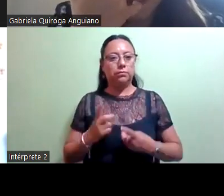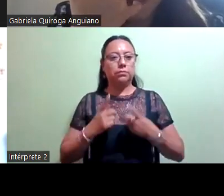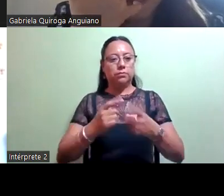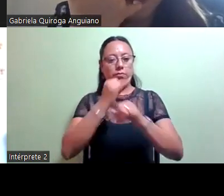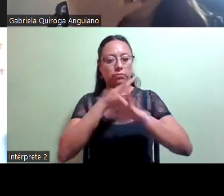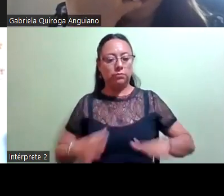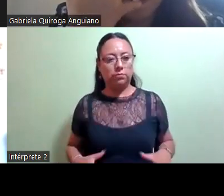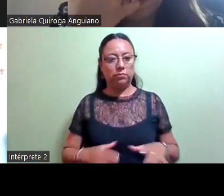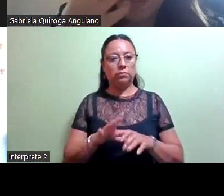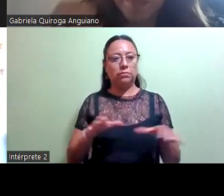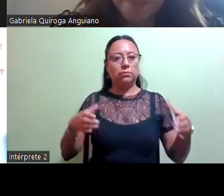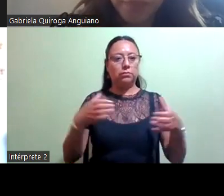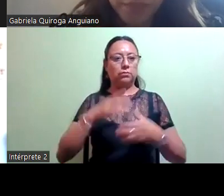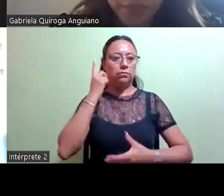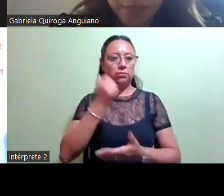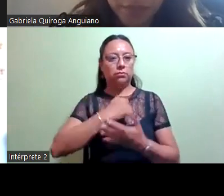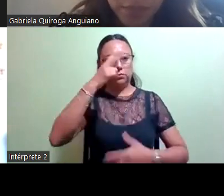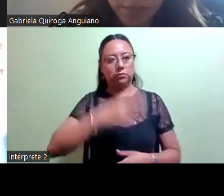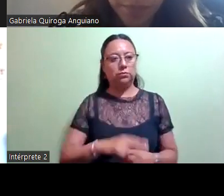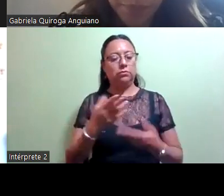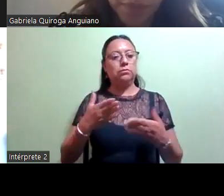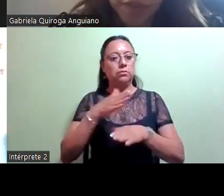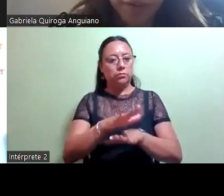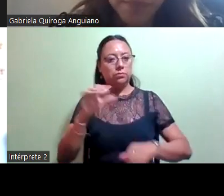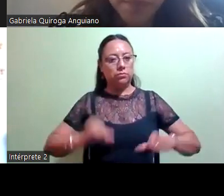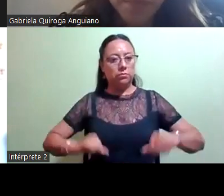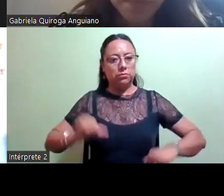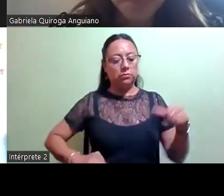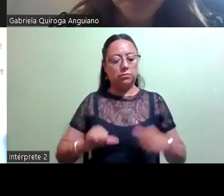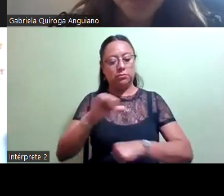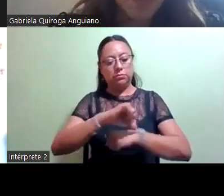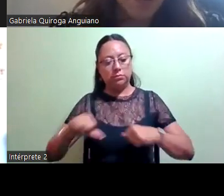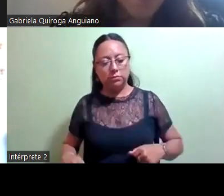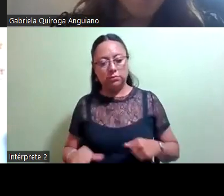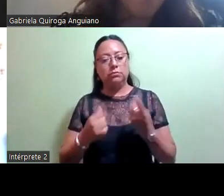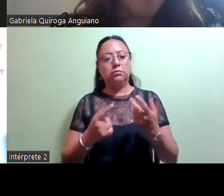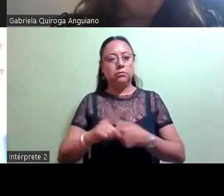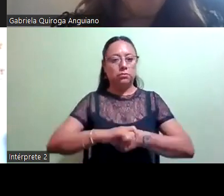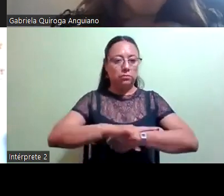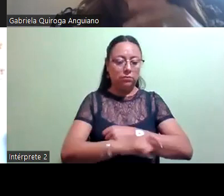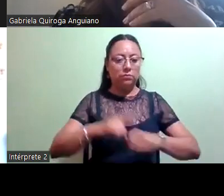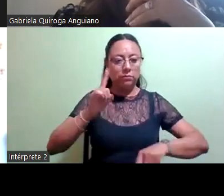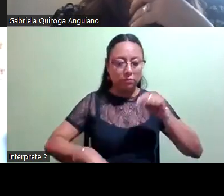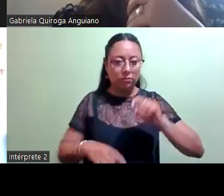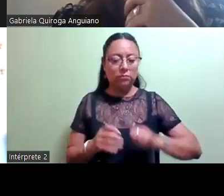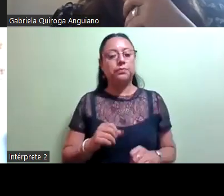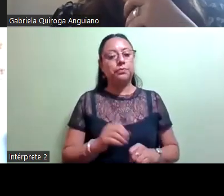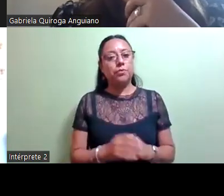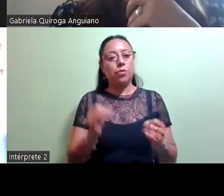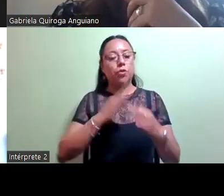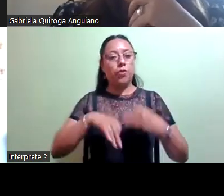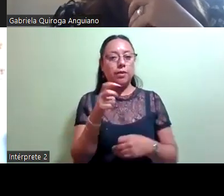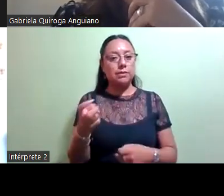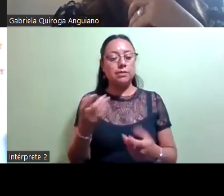sobre dichas actividades de las esterilizaciones, vacunación, desparasitación y todas aquellas que se realicen